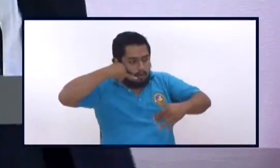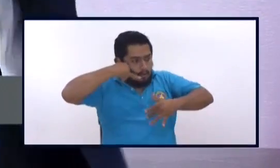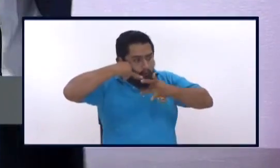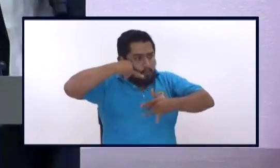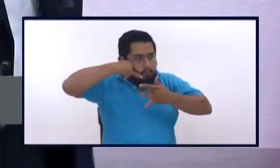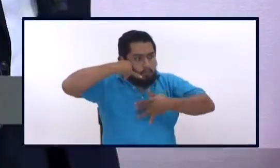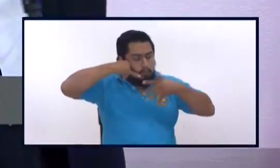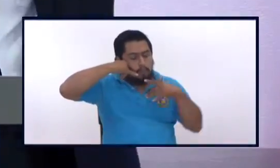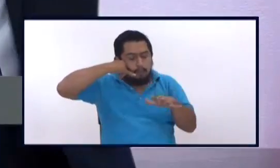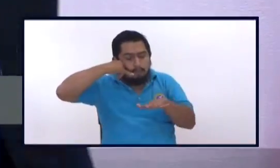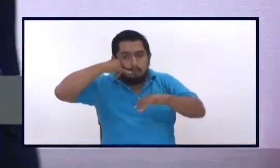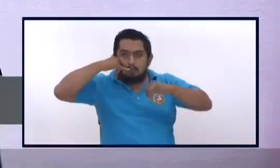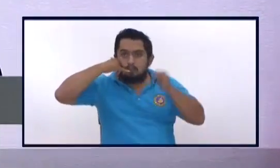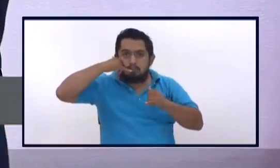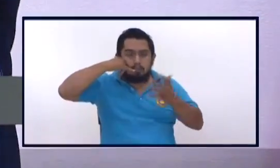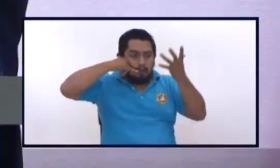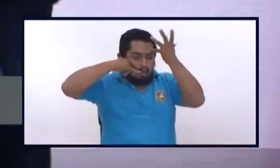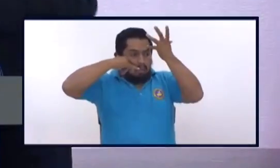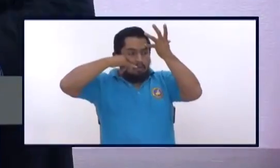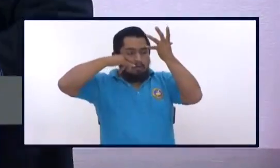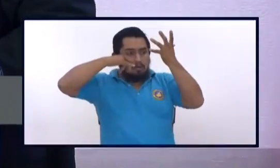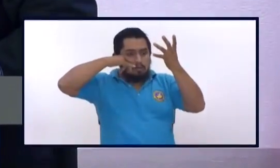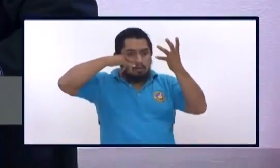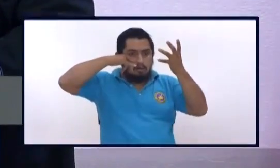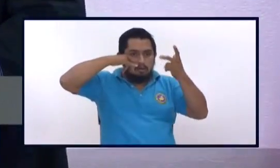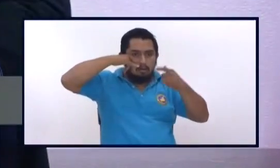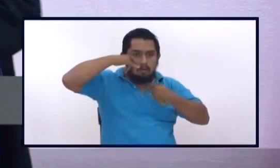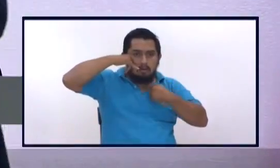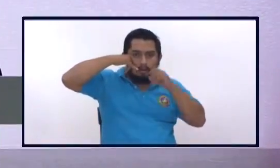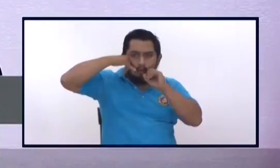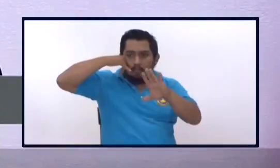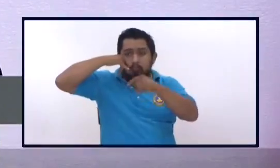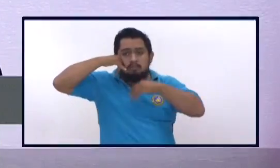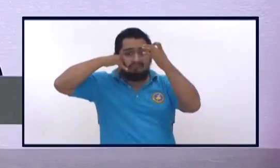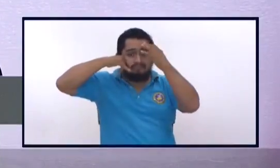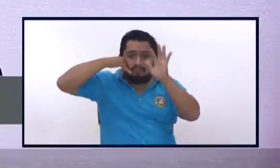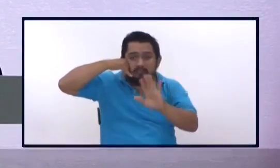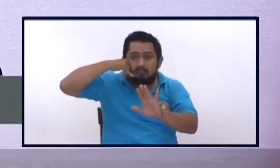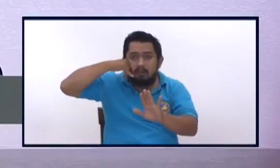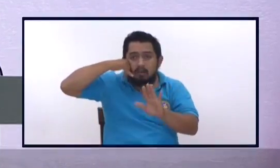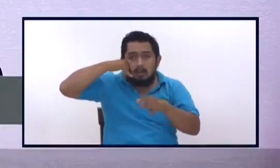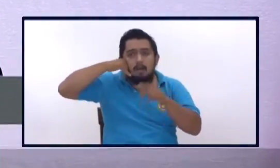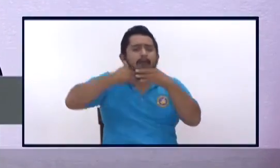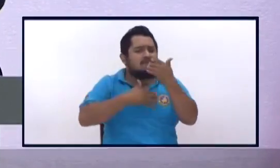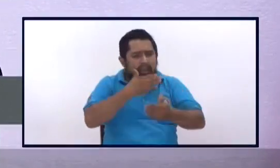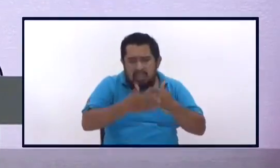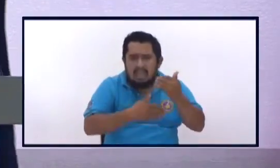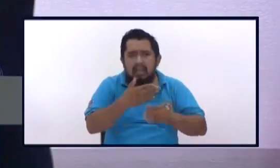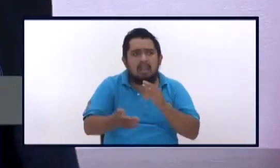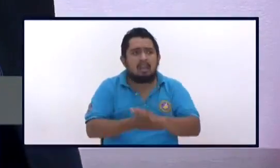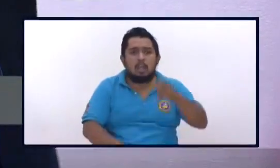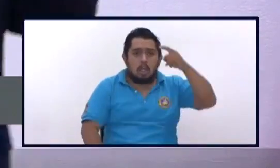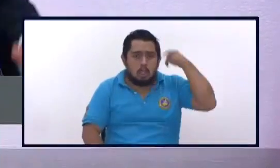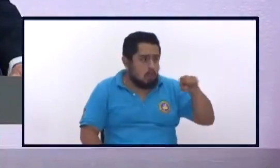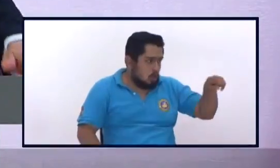quedé frisado frente a toda una congregación y que tuve que decirles no se preocupen este vamos a salir el tío me que ha